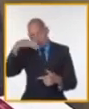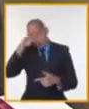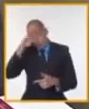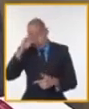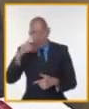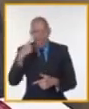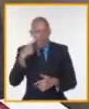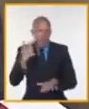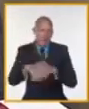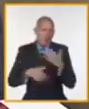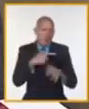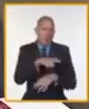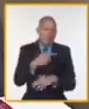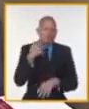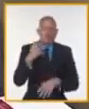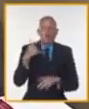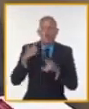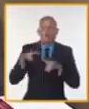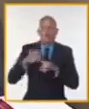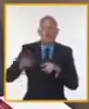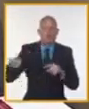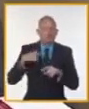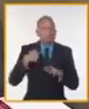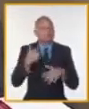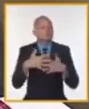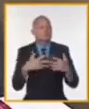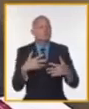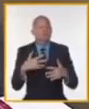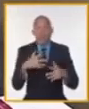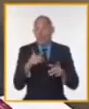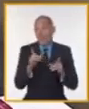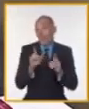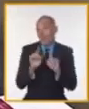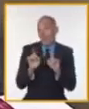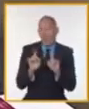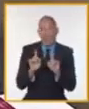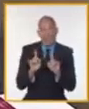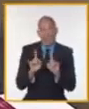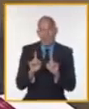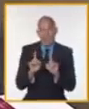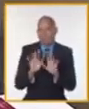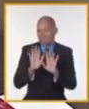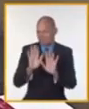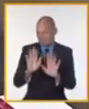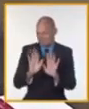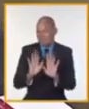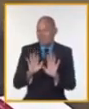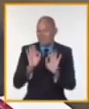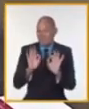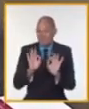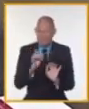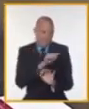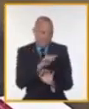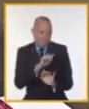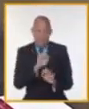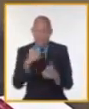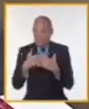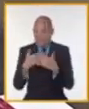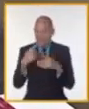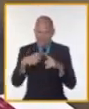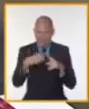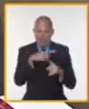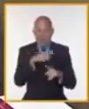está asociada a que no haya tanta descripción o tantos diagnósticos como propuestas que encaucen